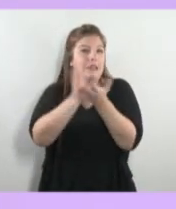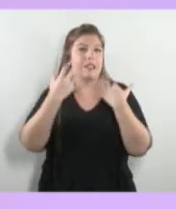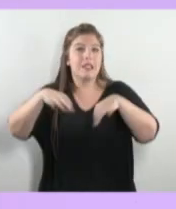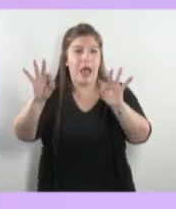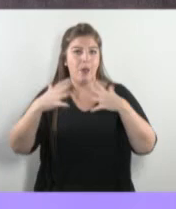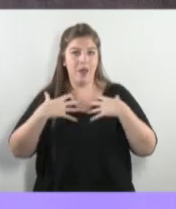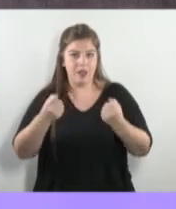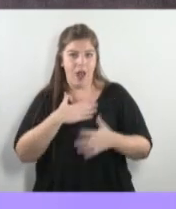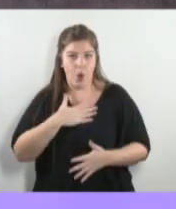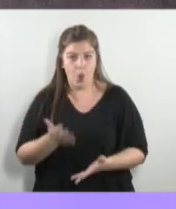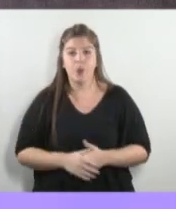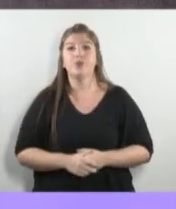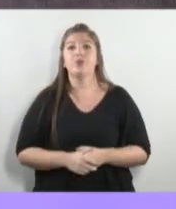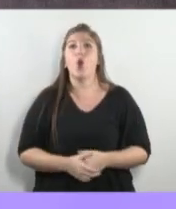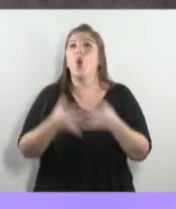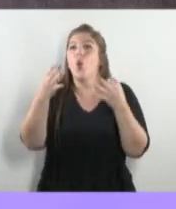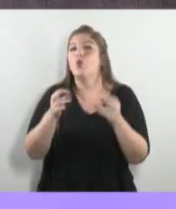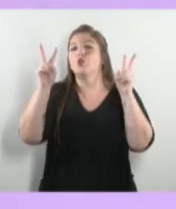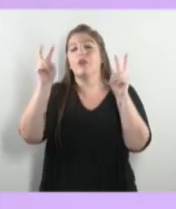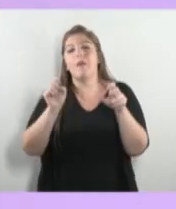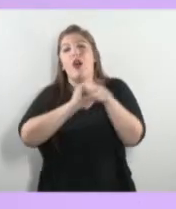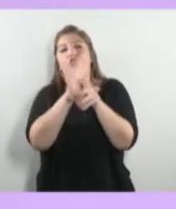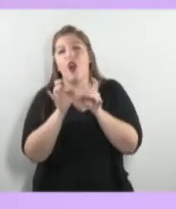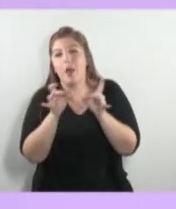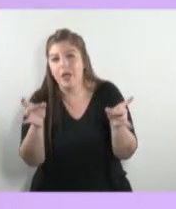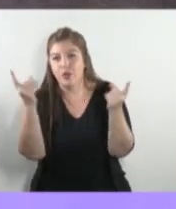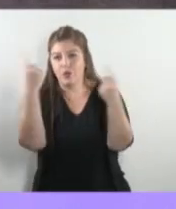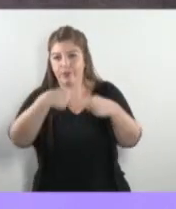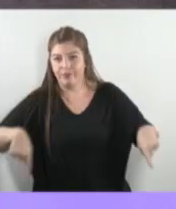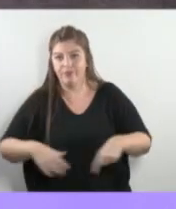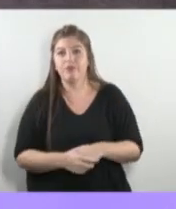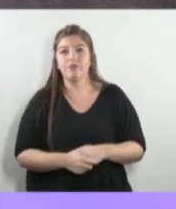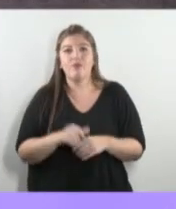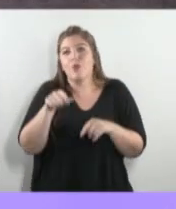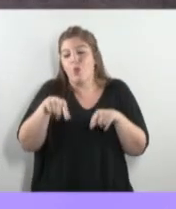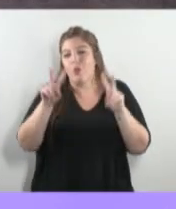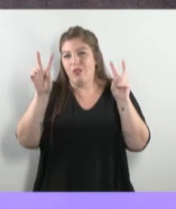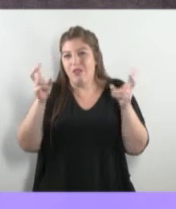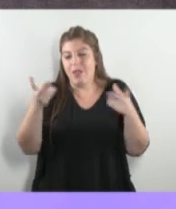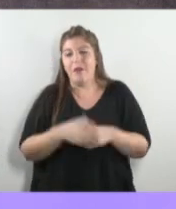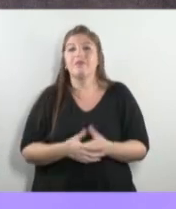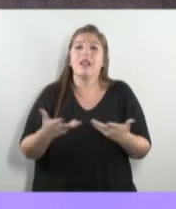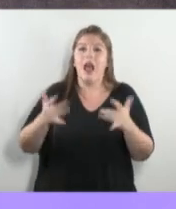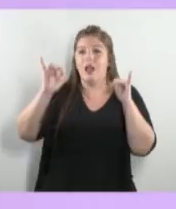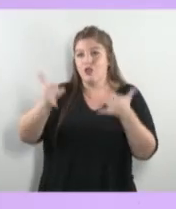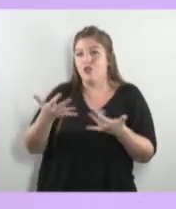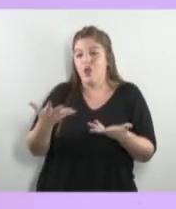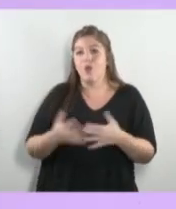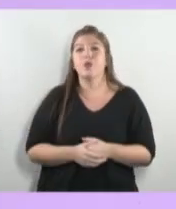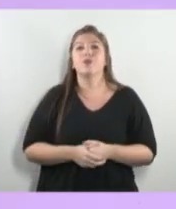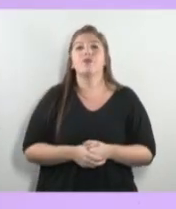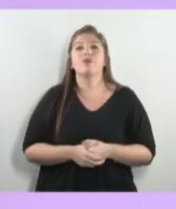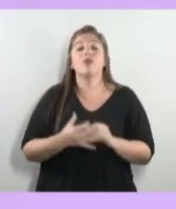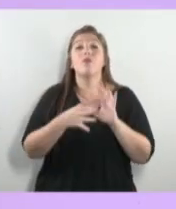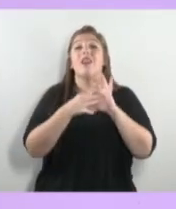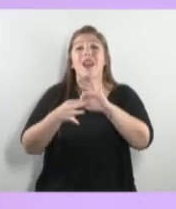salud. Justo que estamos con el coronavirus. ¿No? Justo que estamos con el claro, coronavirus. Se trata un poco de eso, de los anticuerpos. Sí, claro, por supuesto. Tiene mucha relación